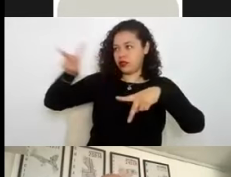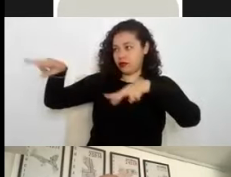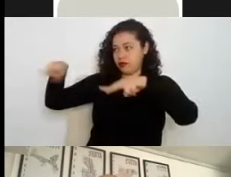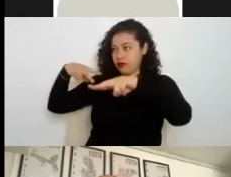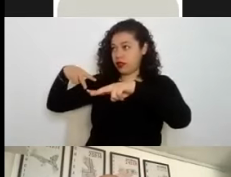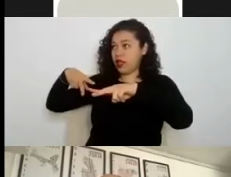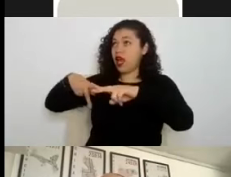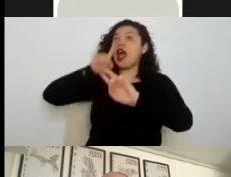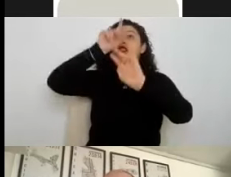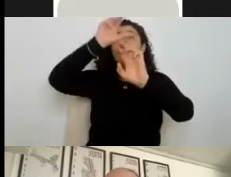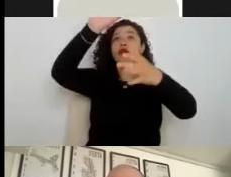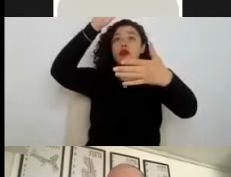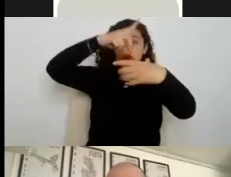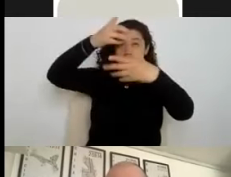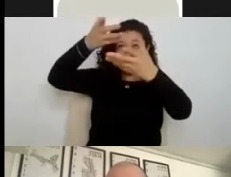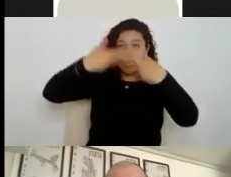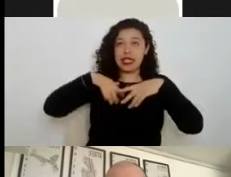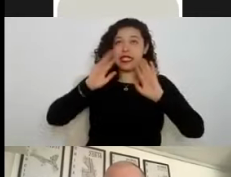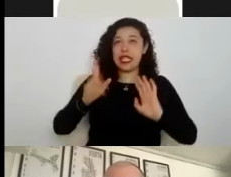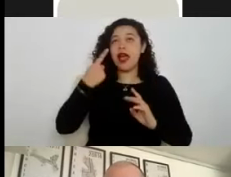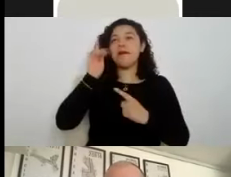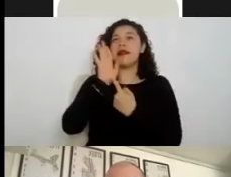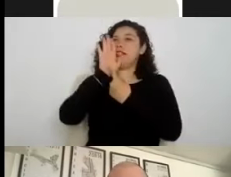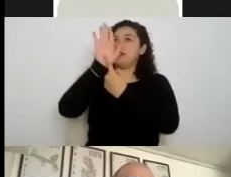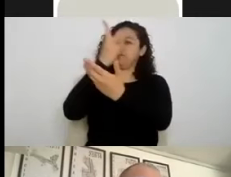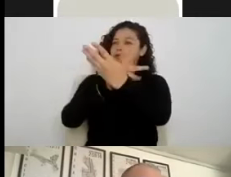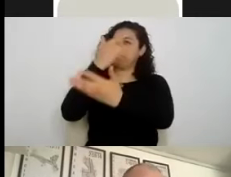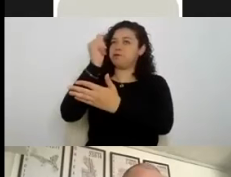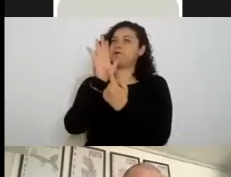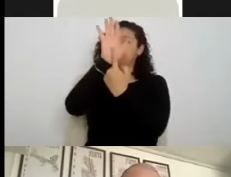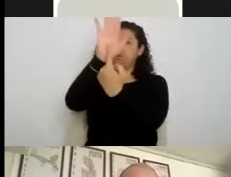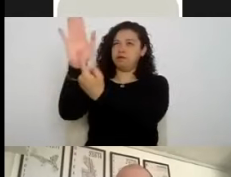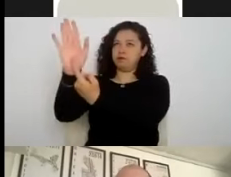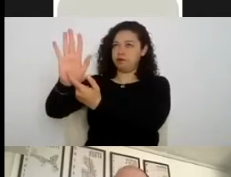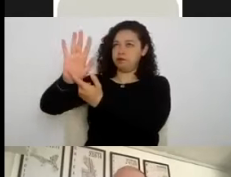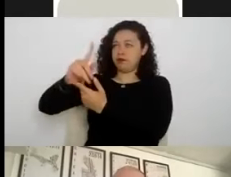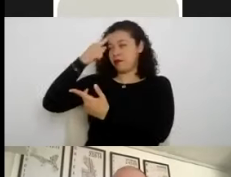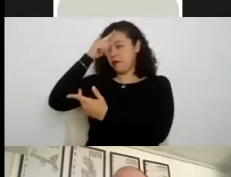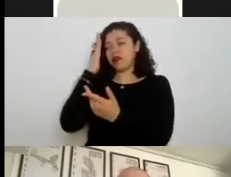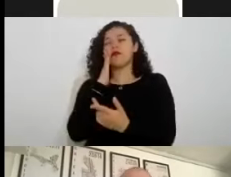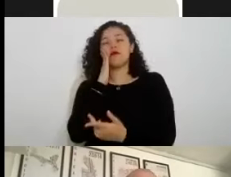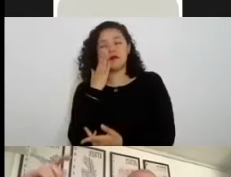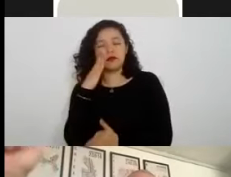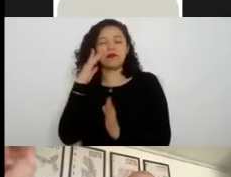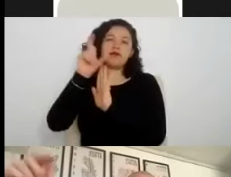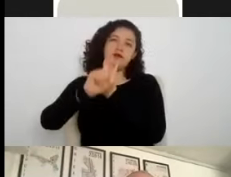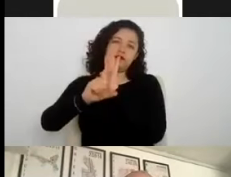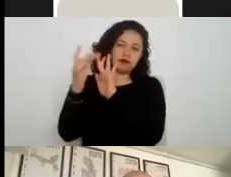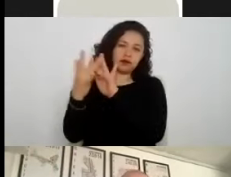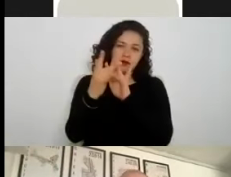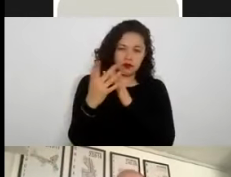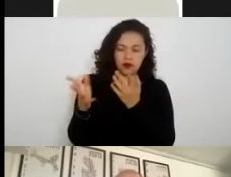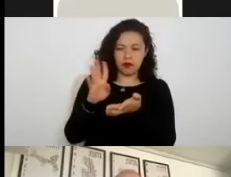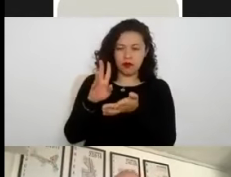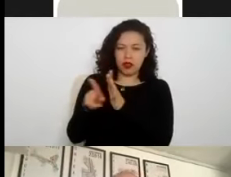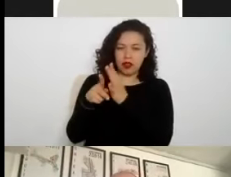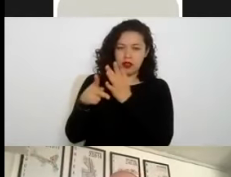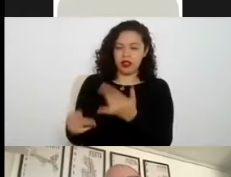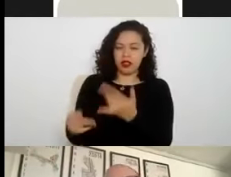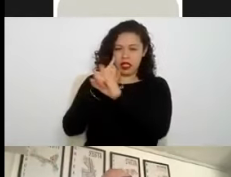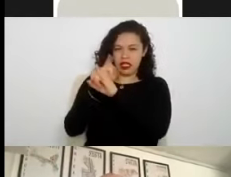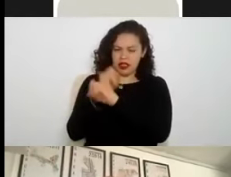conozcan perfectamente lo que estamos haciendo en ese sentido. A través de redes sociales, a través de newsletters, a través de nuestro sitio web.